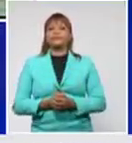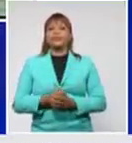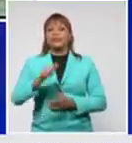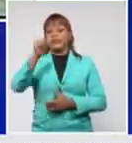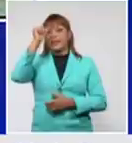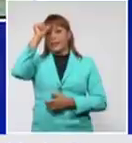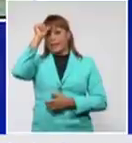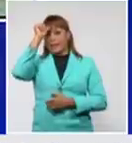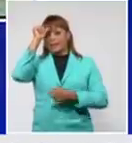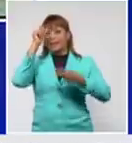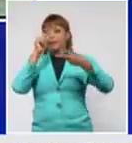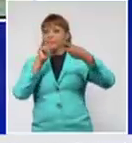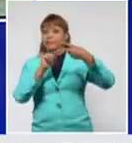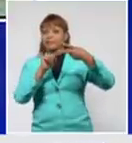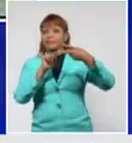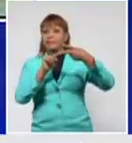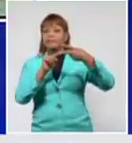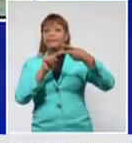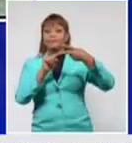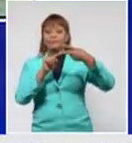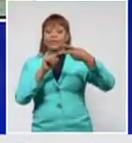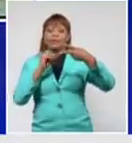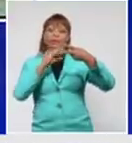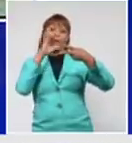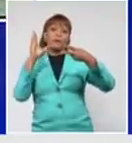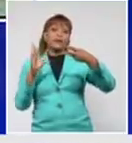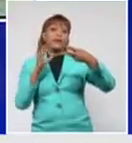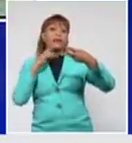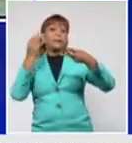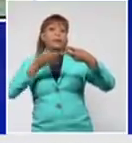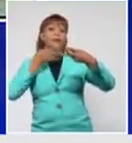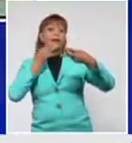mañana se decía que ya prácticamente